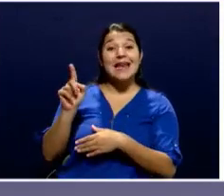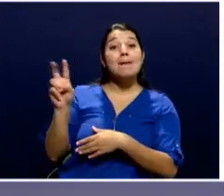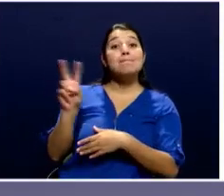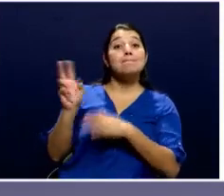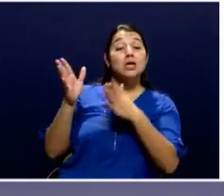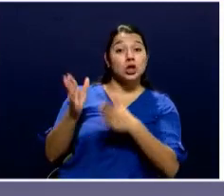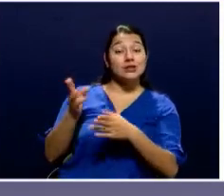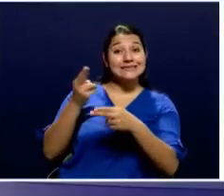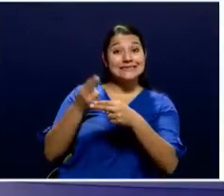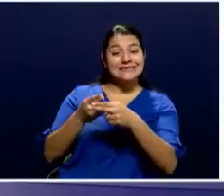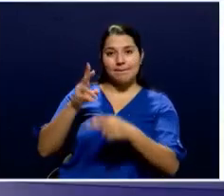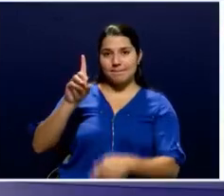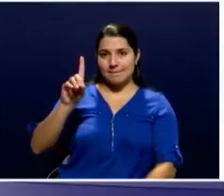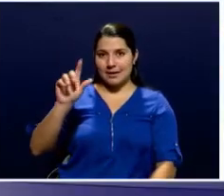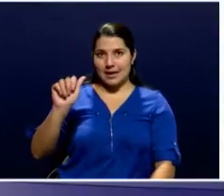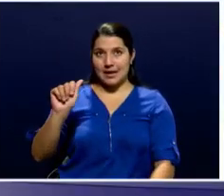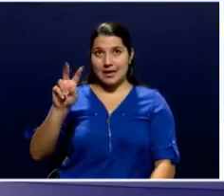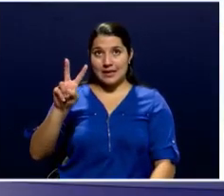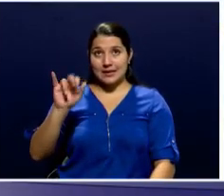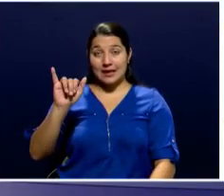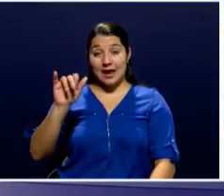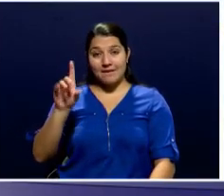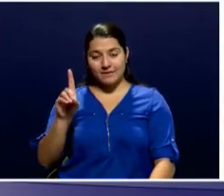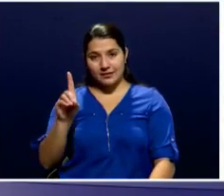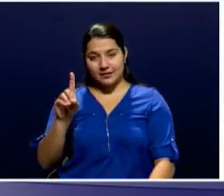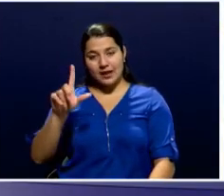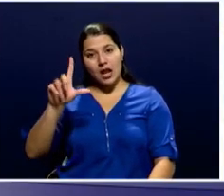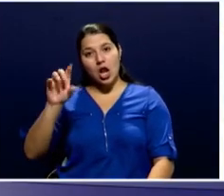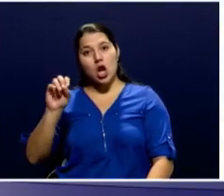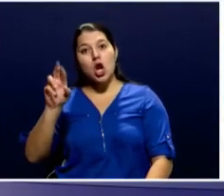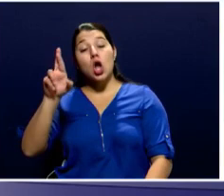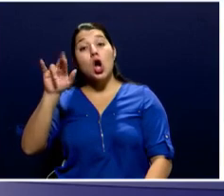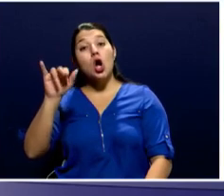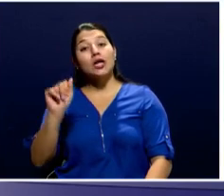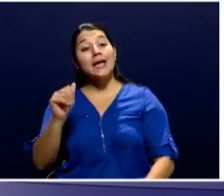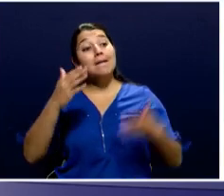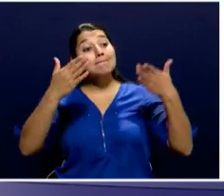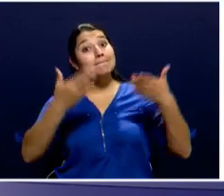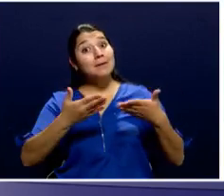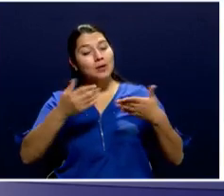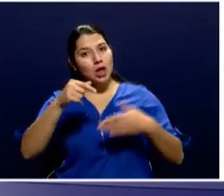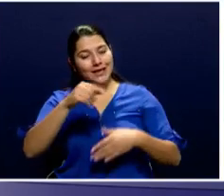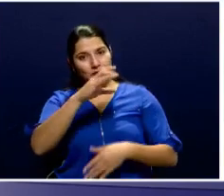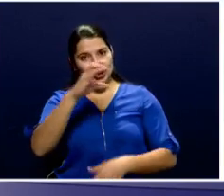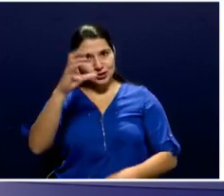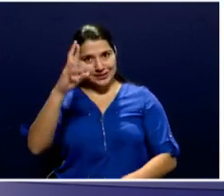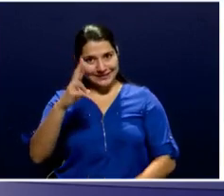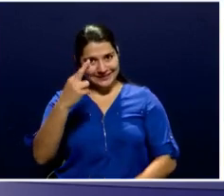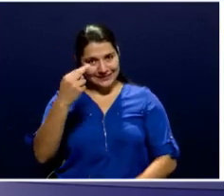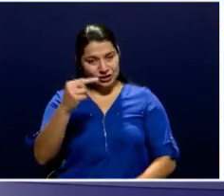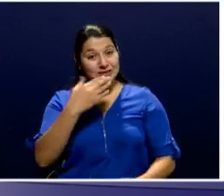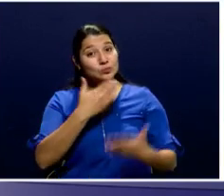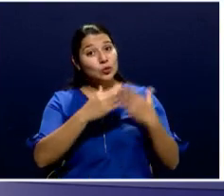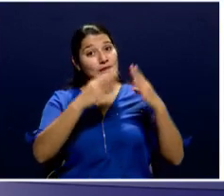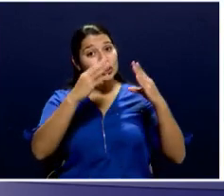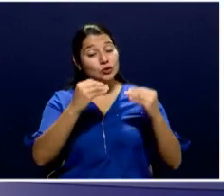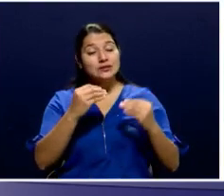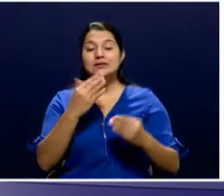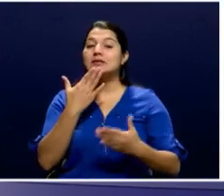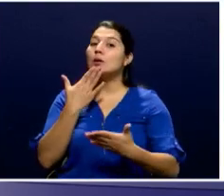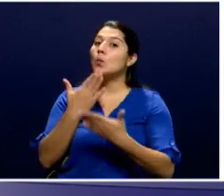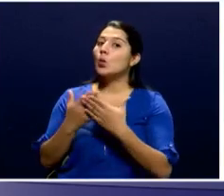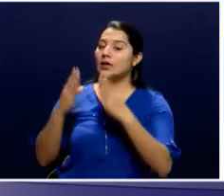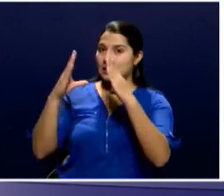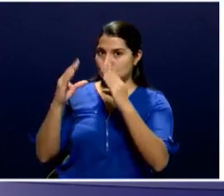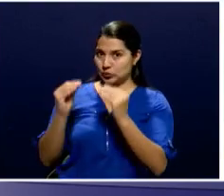Macís. Bienvenido al set de Costa Rica Noticias, doctor Loría. Buenas noches. Muy buenas